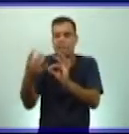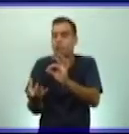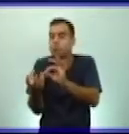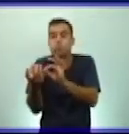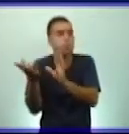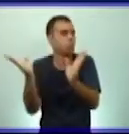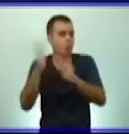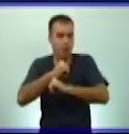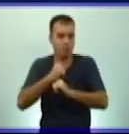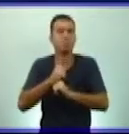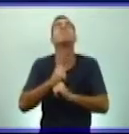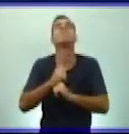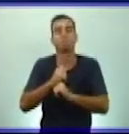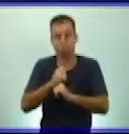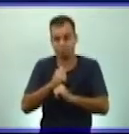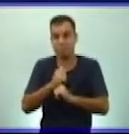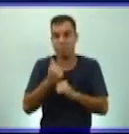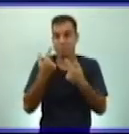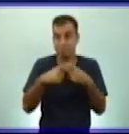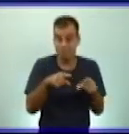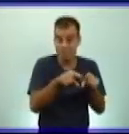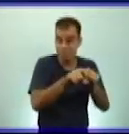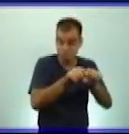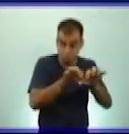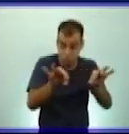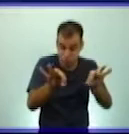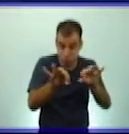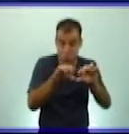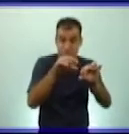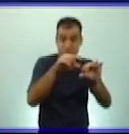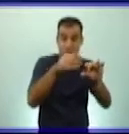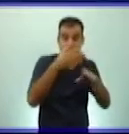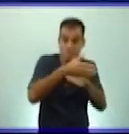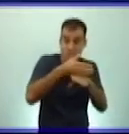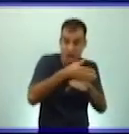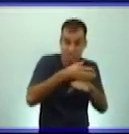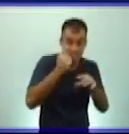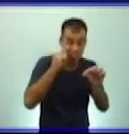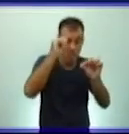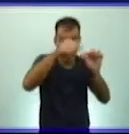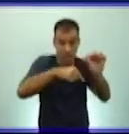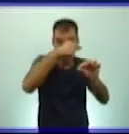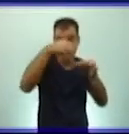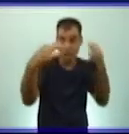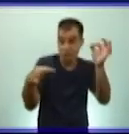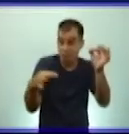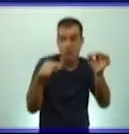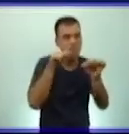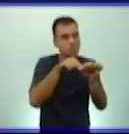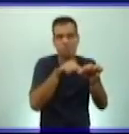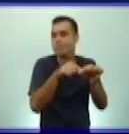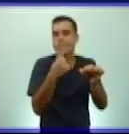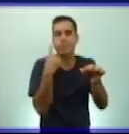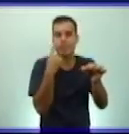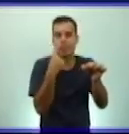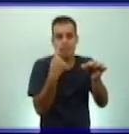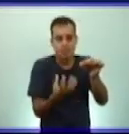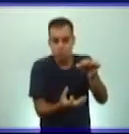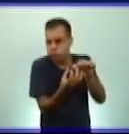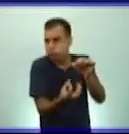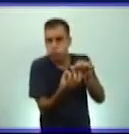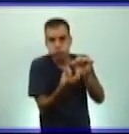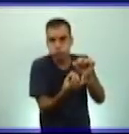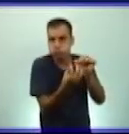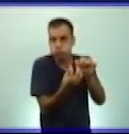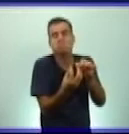En cambio, en caso de la banda de papel que sostiene al cilindro de madera, se concentra esta energía y